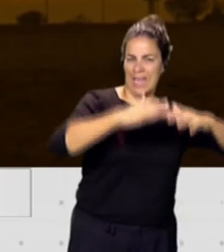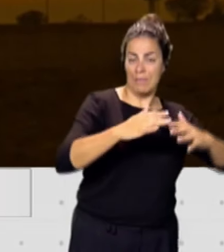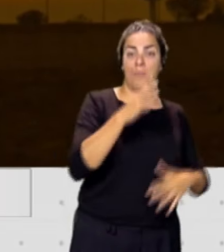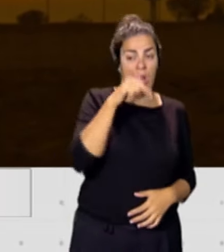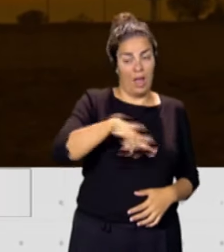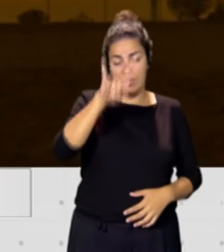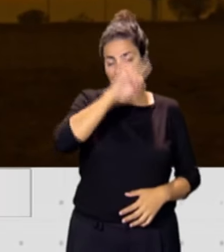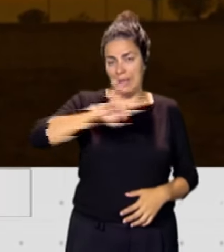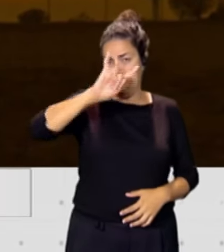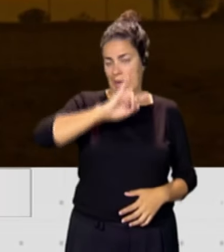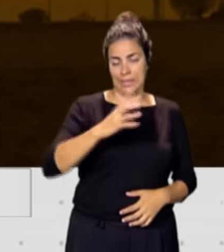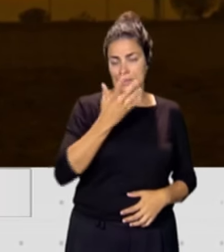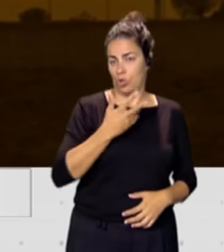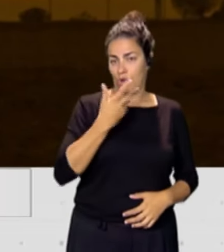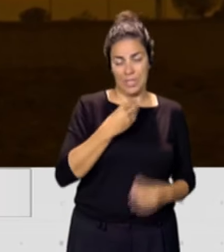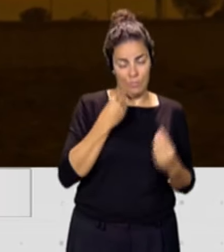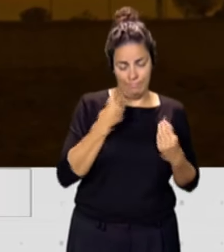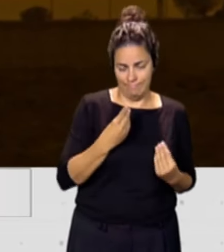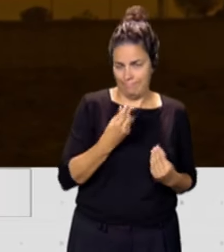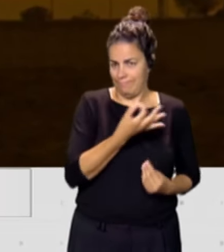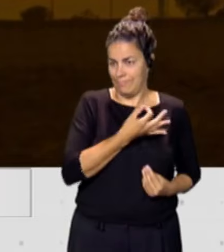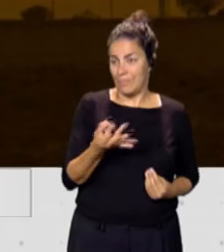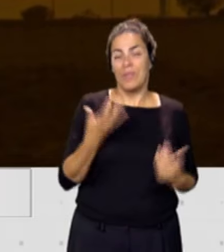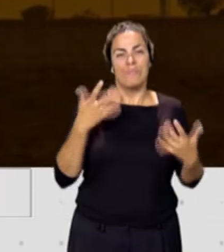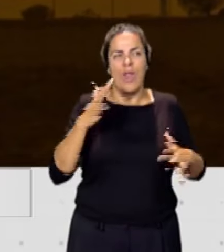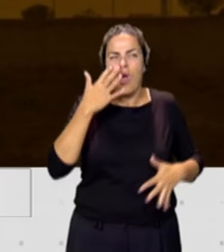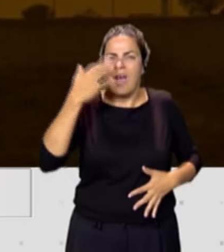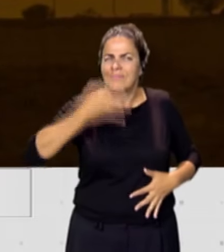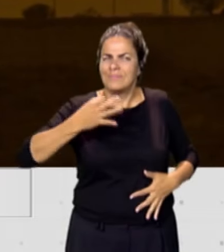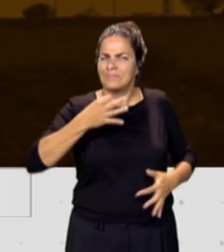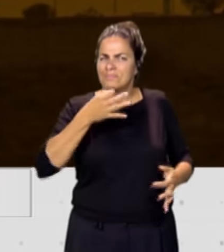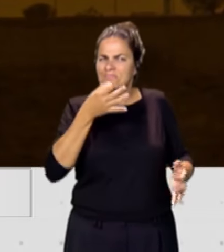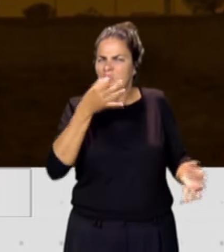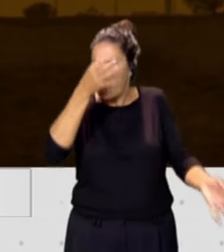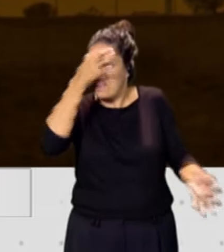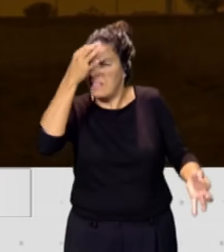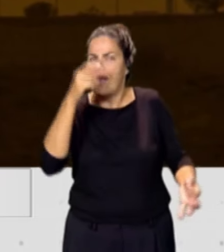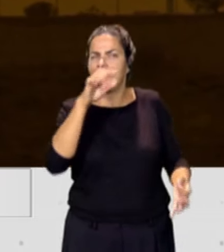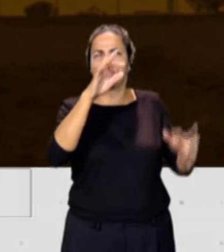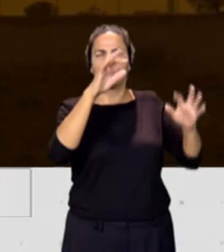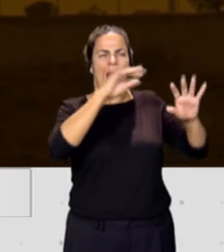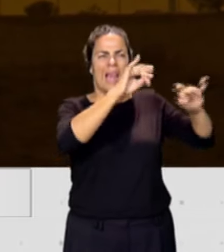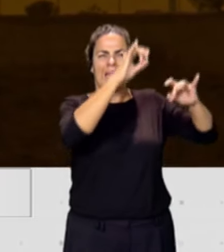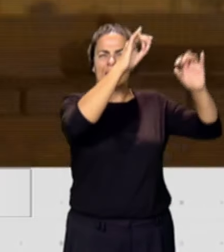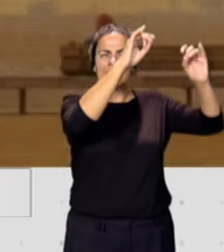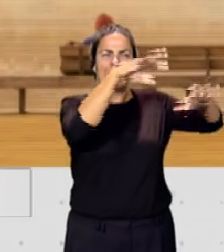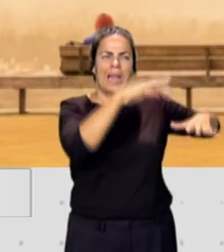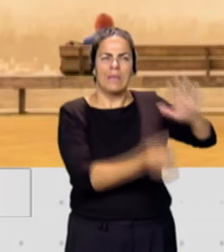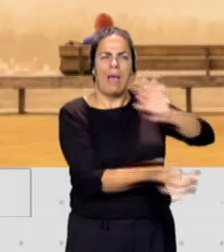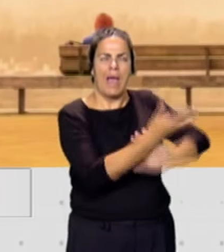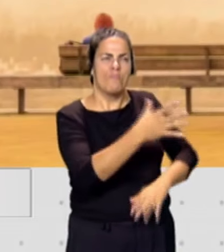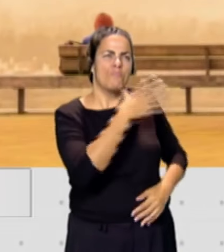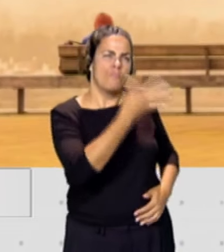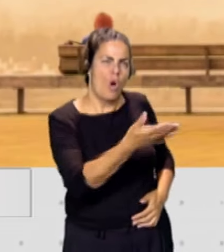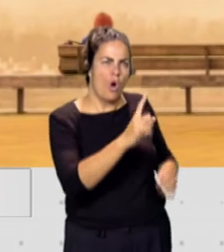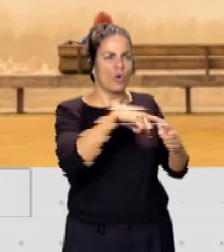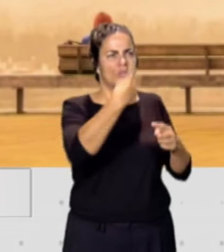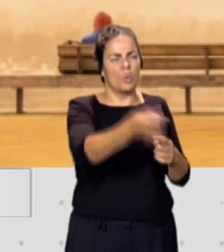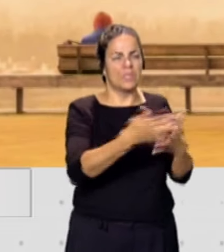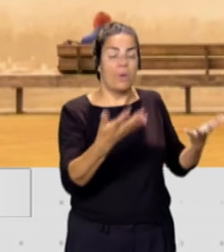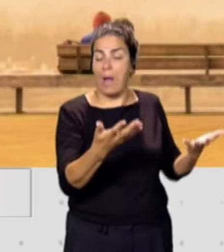eh realmente no no no conocemos los detalles de Por qué se produce Qué efectos tiene y las consecuencias y Y qué nos puede deparar el